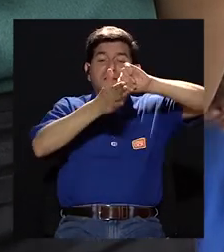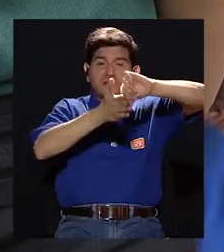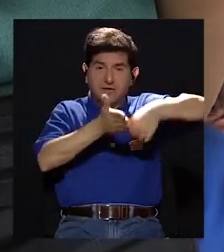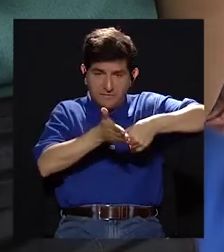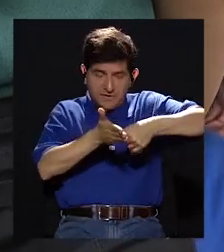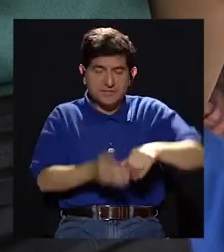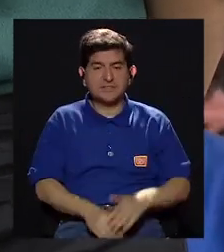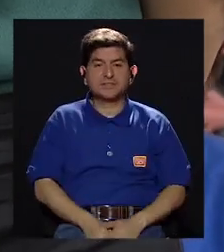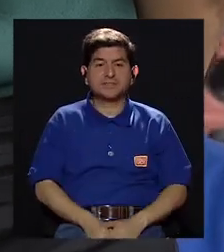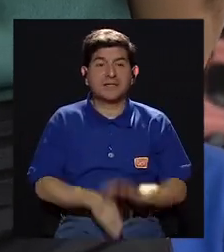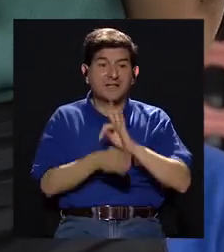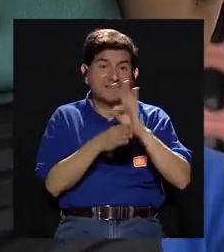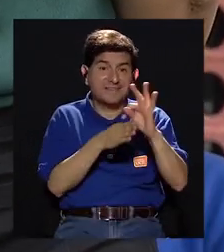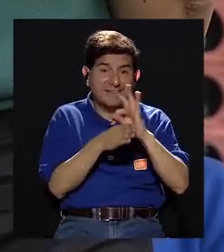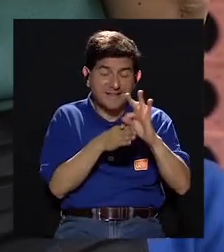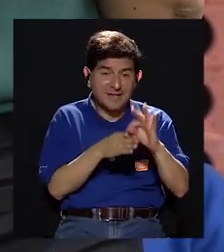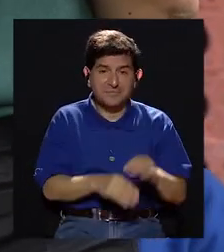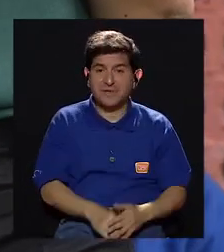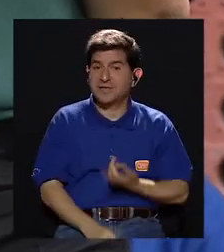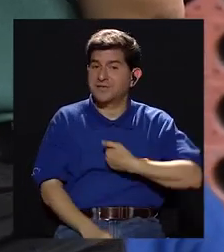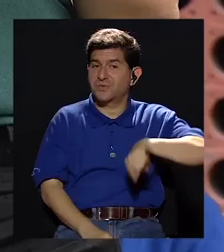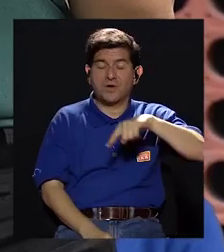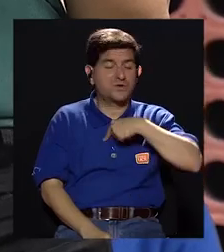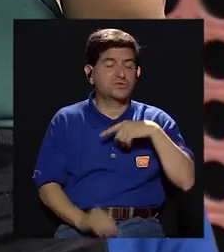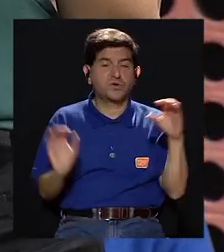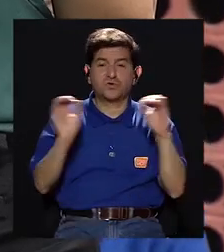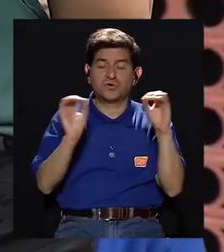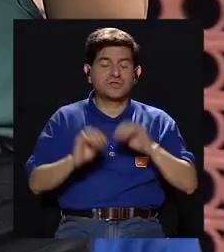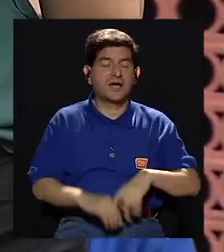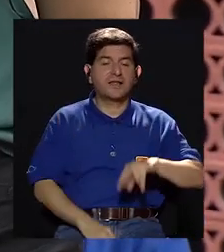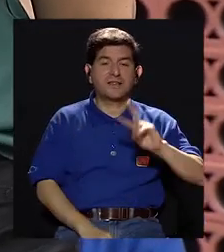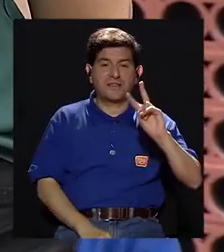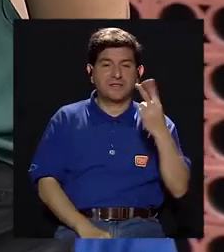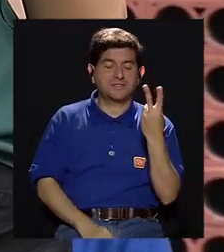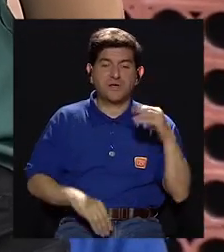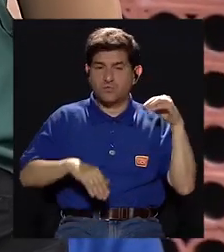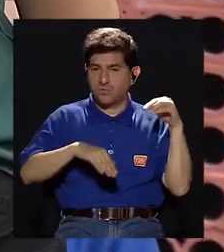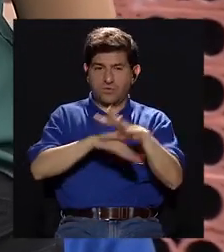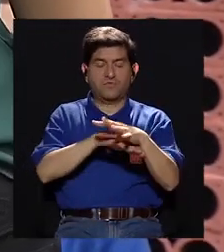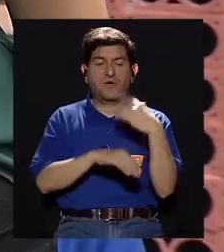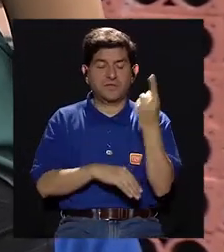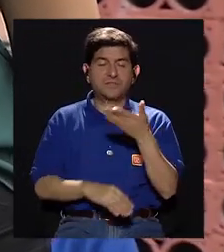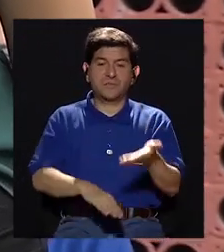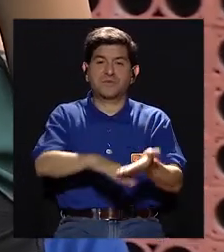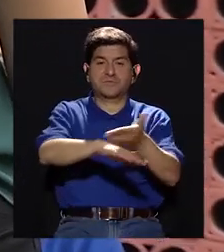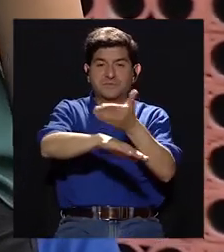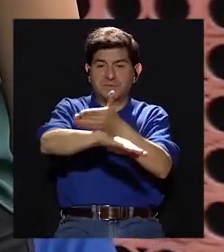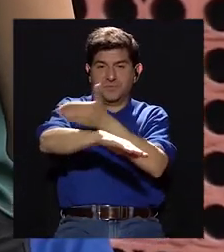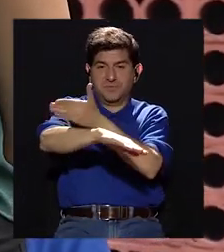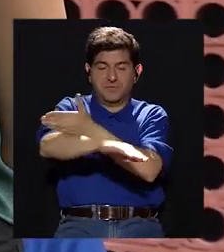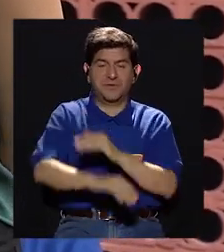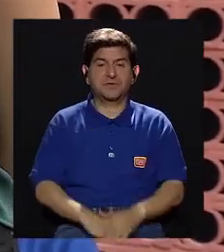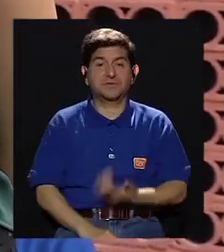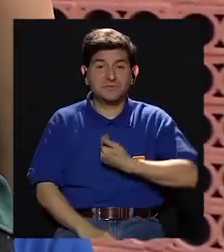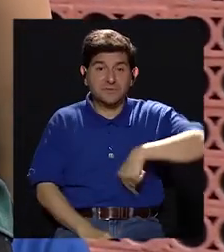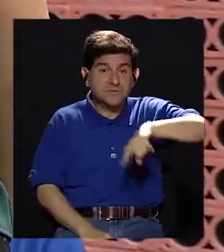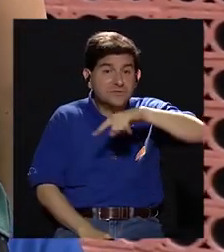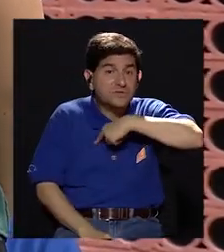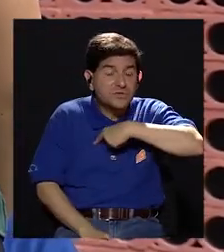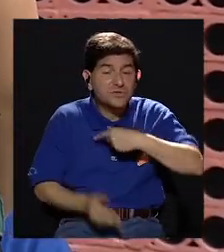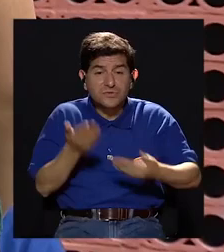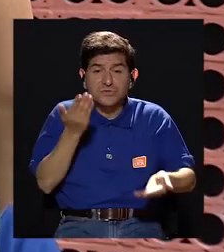recalcar que los tratamientos no nos van a causar ningún efecto secundario, siempre es para mejorar. Entonces, si estamos